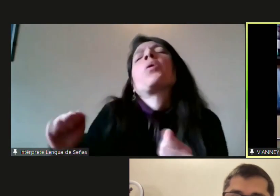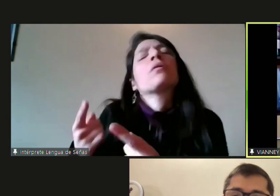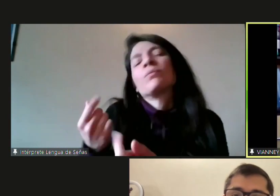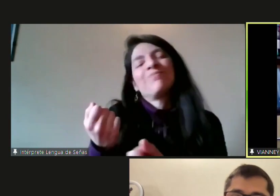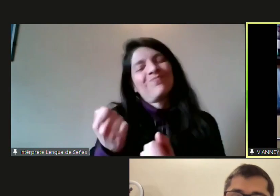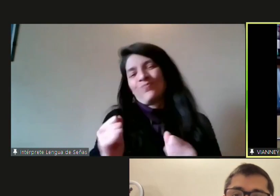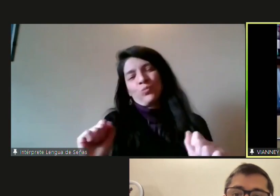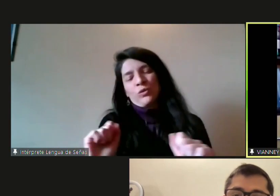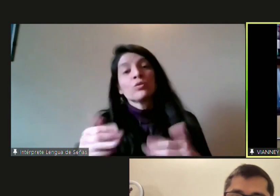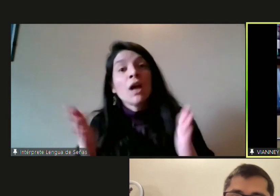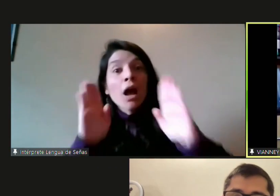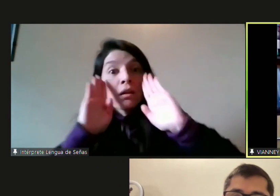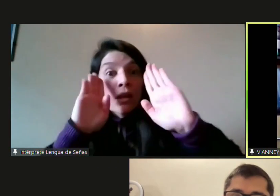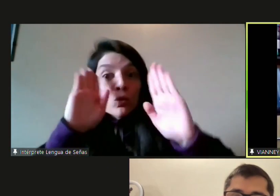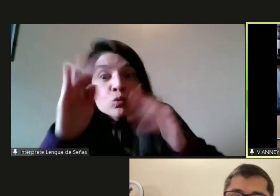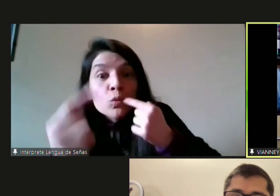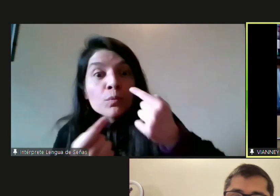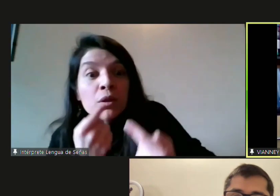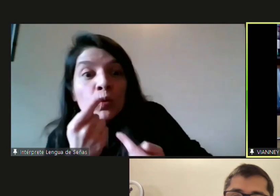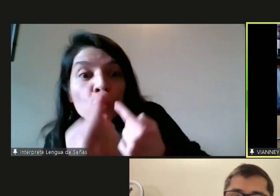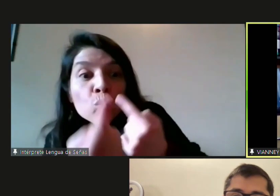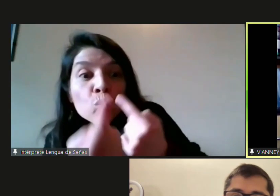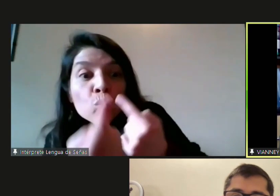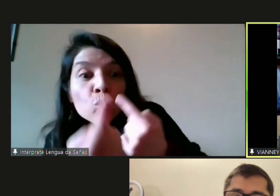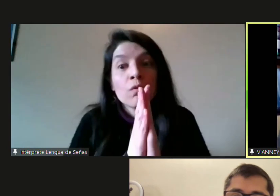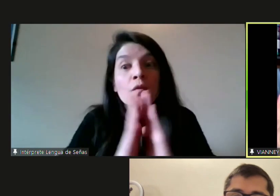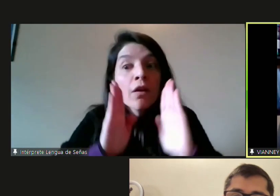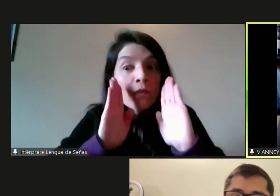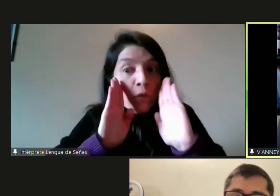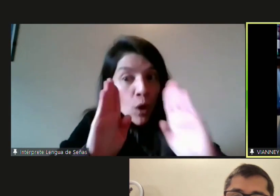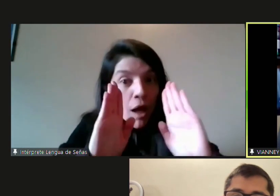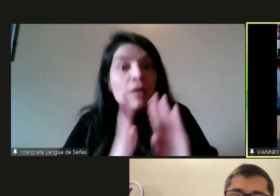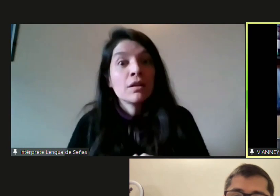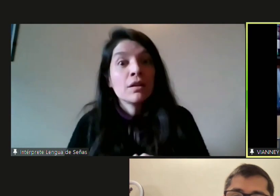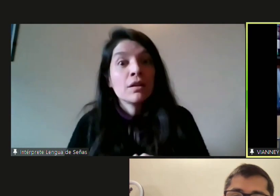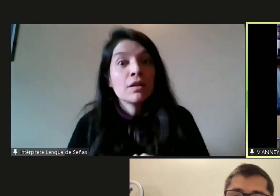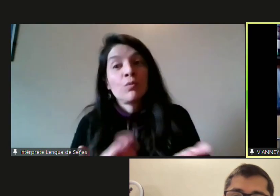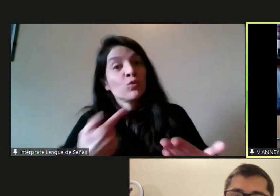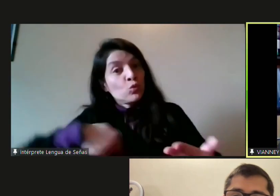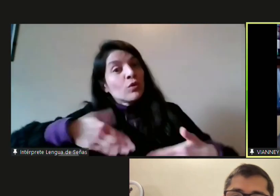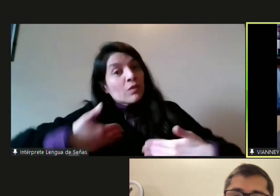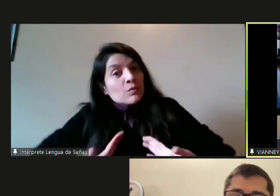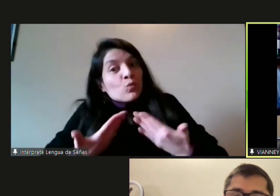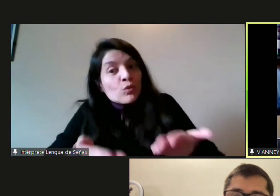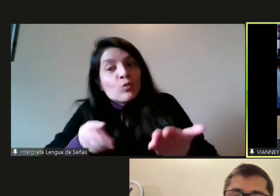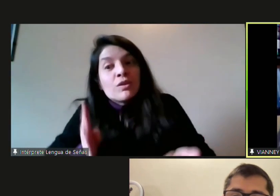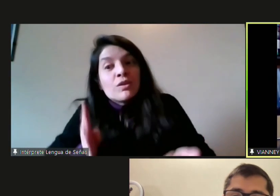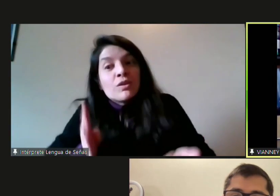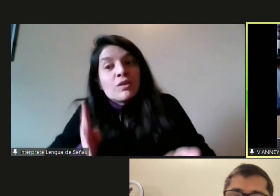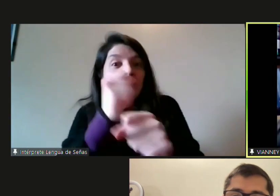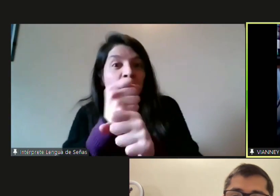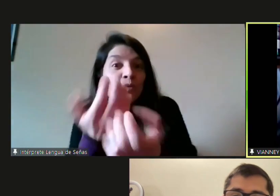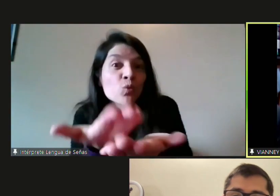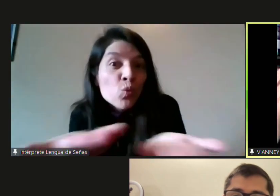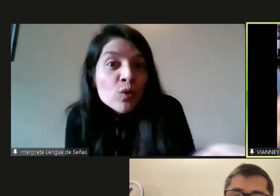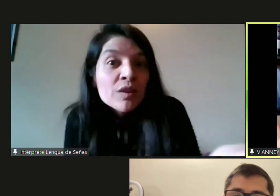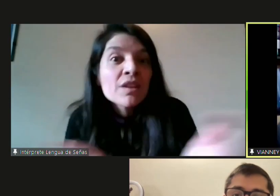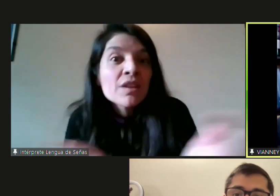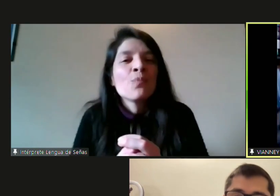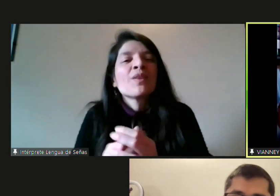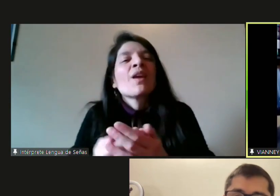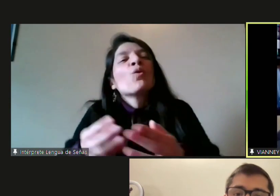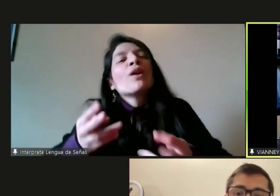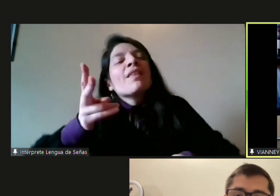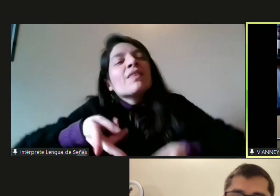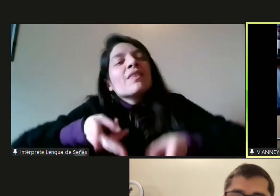sus preguntas, por favor, estamos atentos, ¿sí? Y estamos dispuestos a seguir trabajando con ustedes, con el derecho comparado, con las